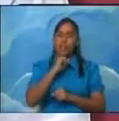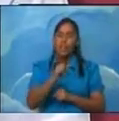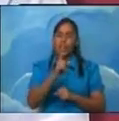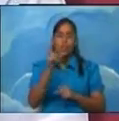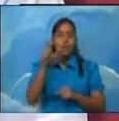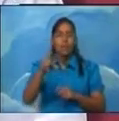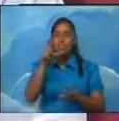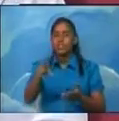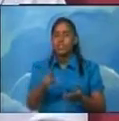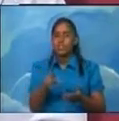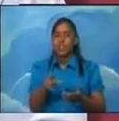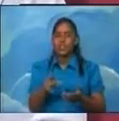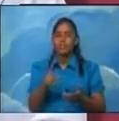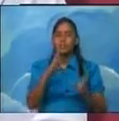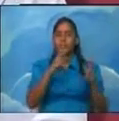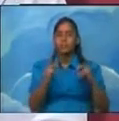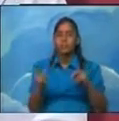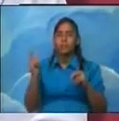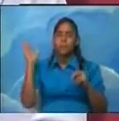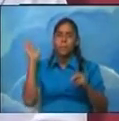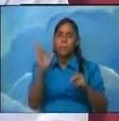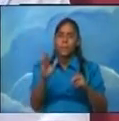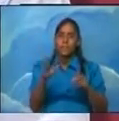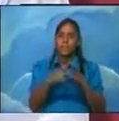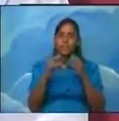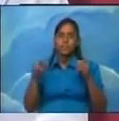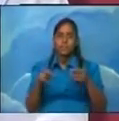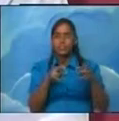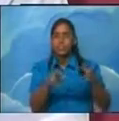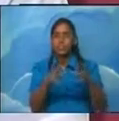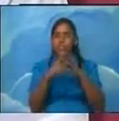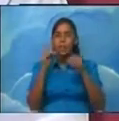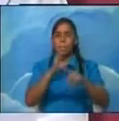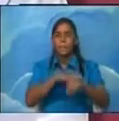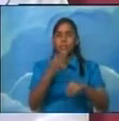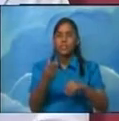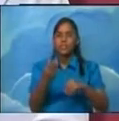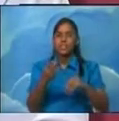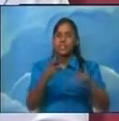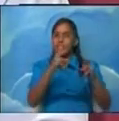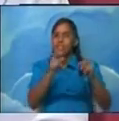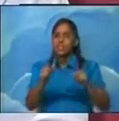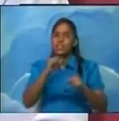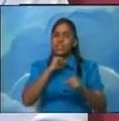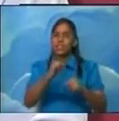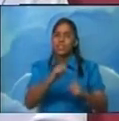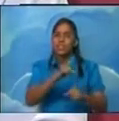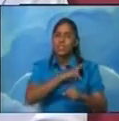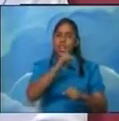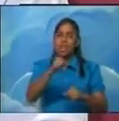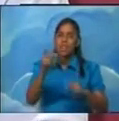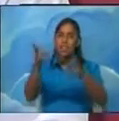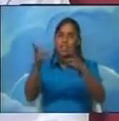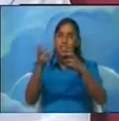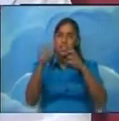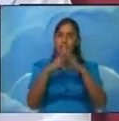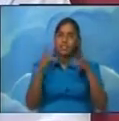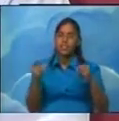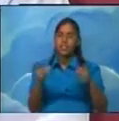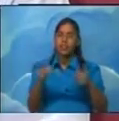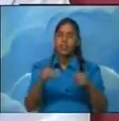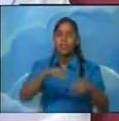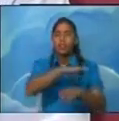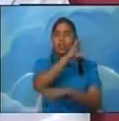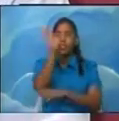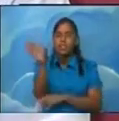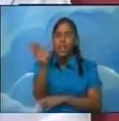de Israel no es necesario traer ríos y regarlas, porque la tierra ella recibe el agua del cielo, de